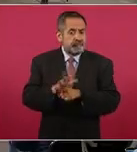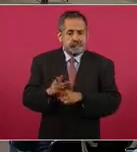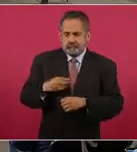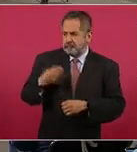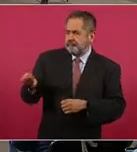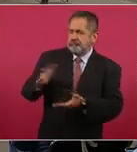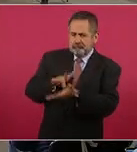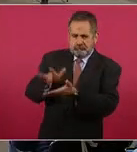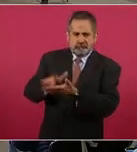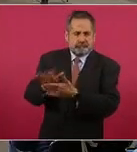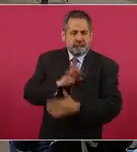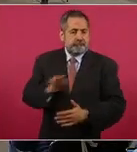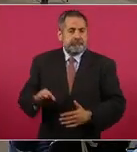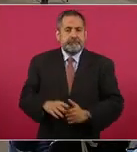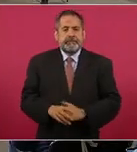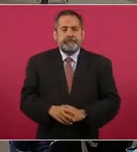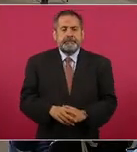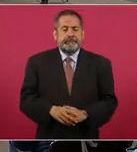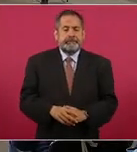favor.